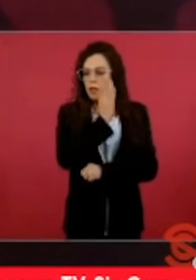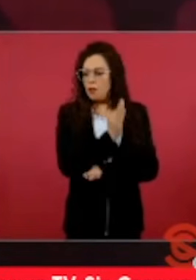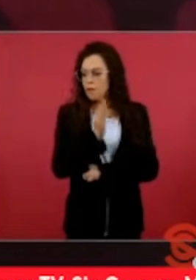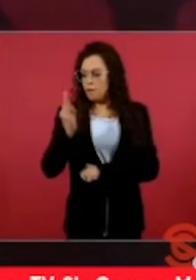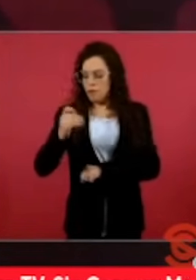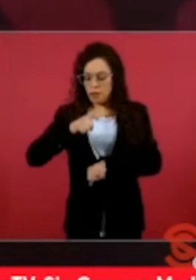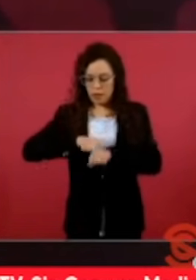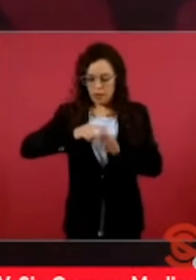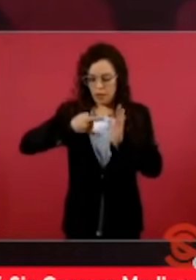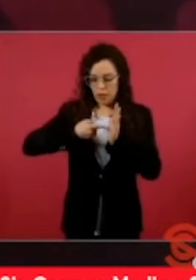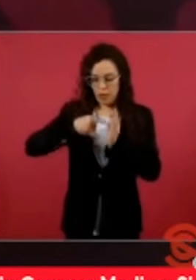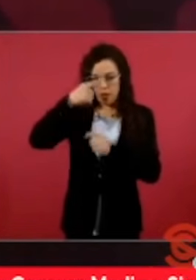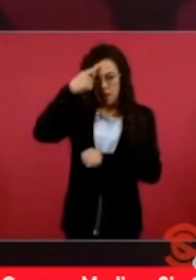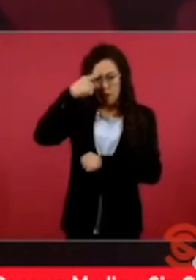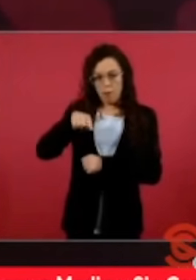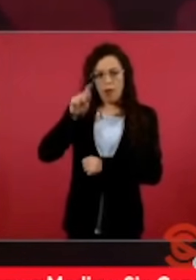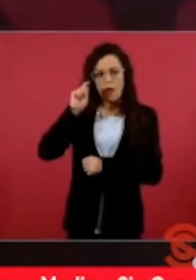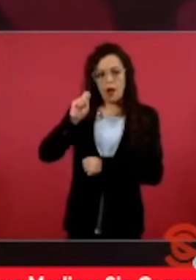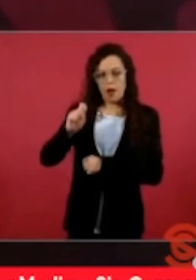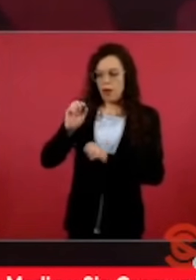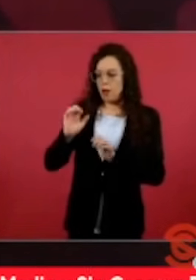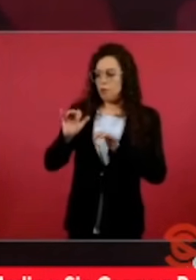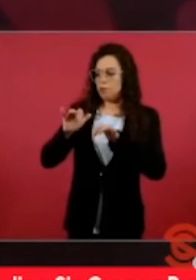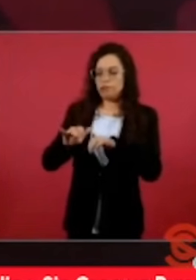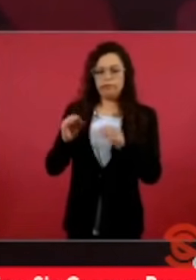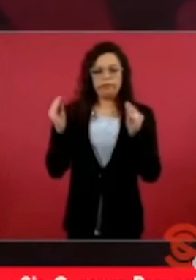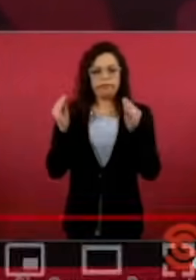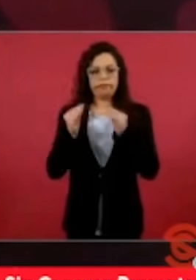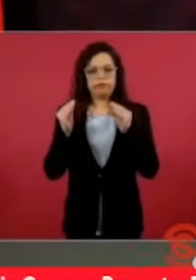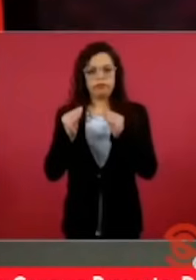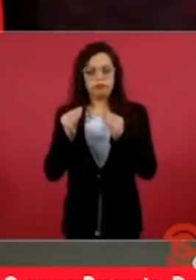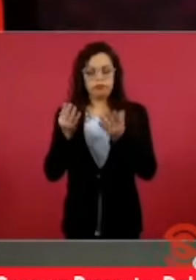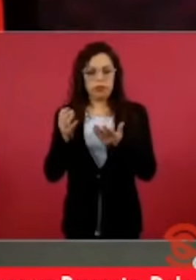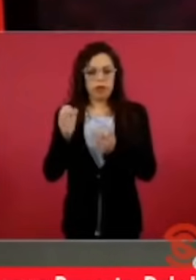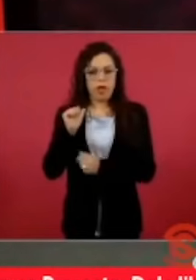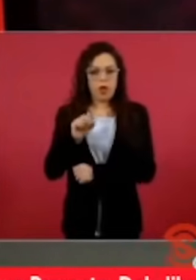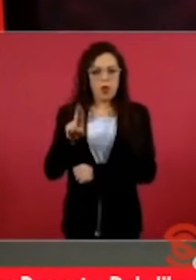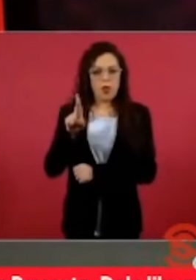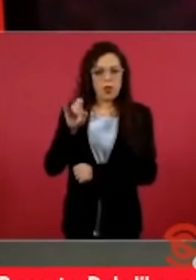que sea para que